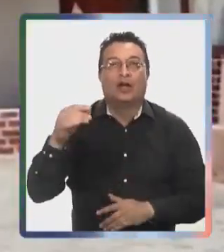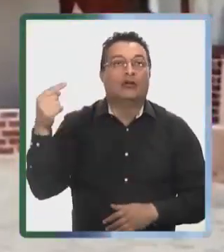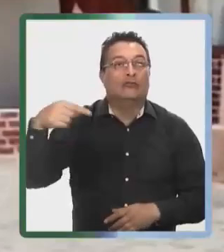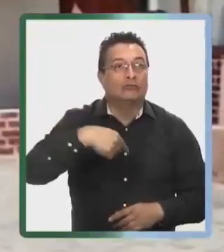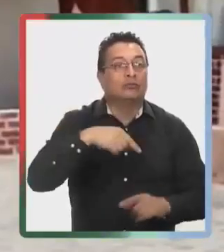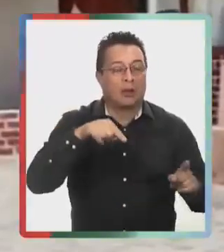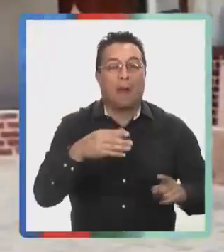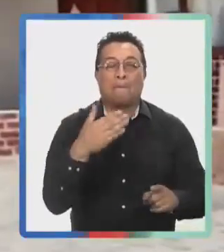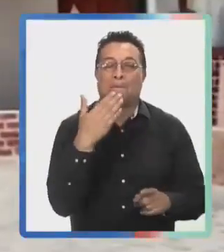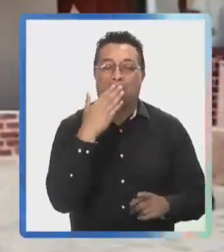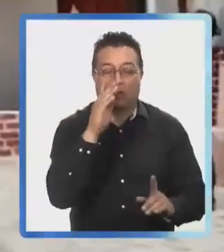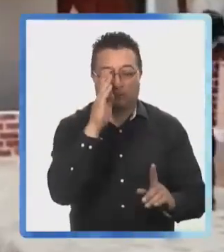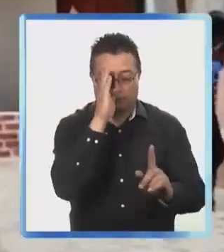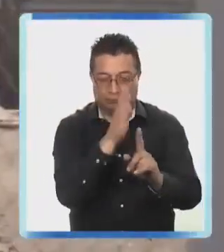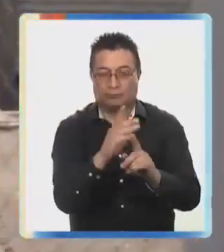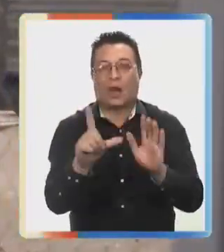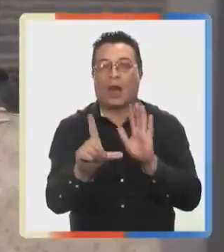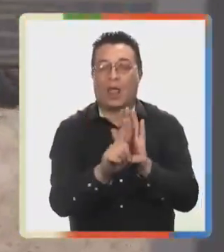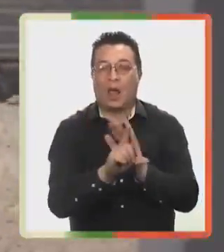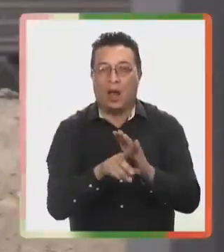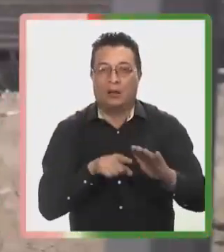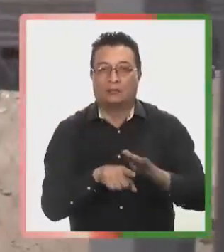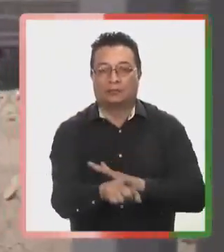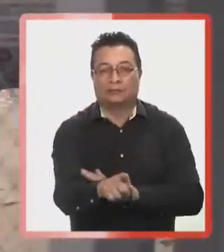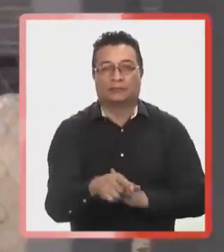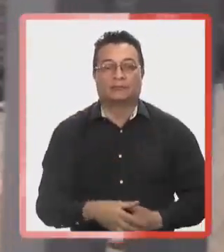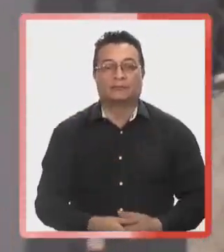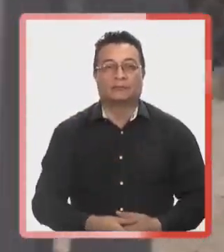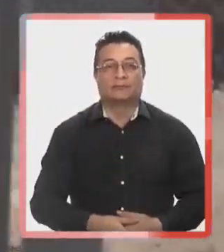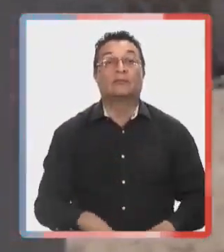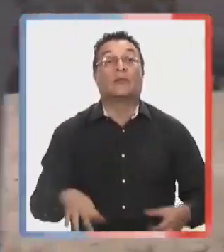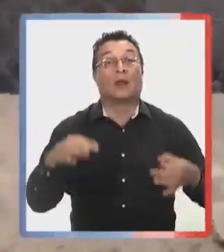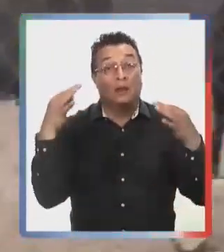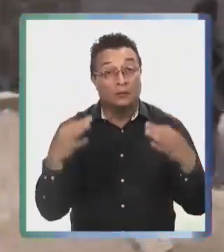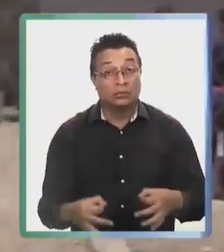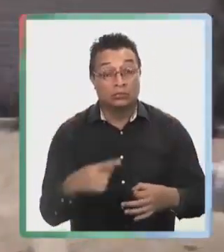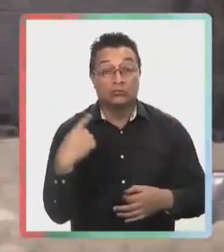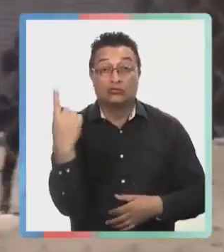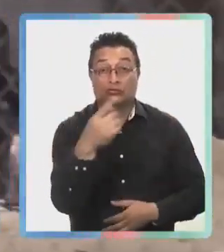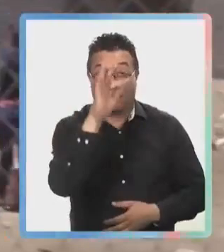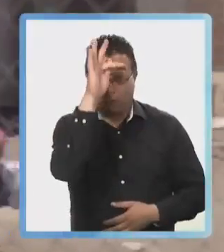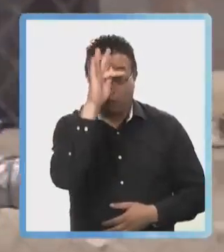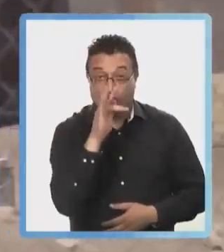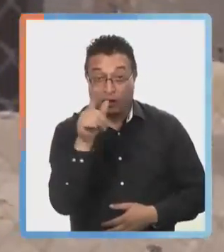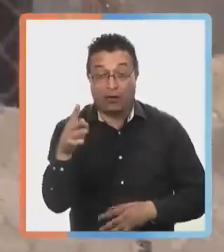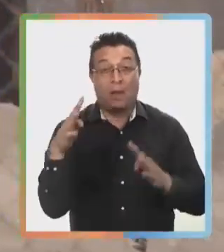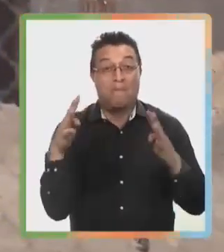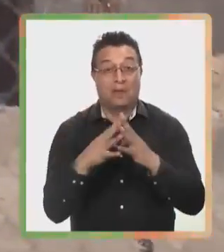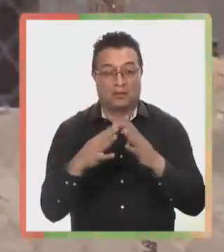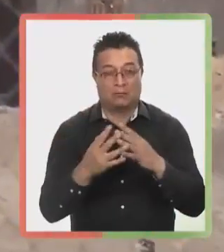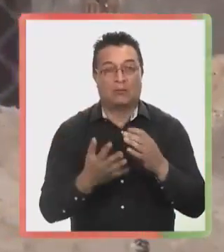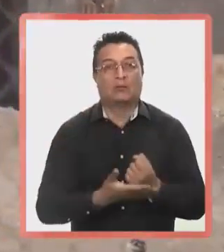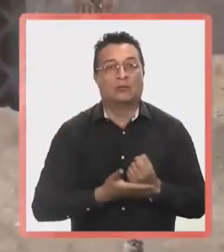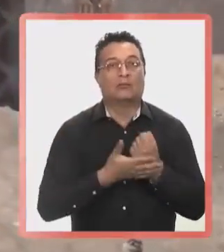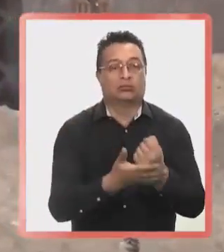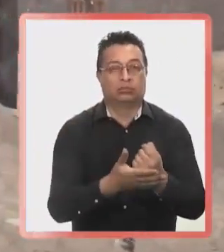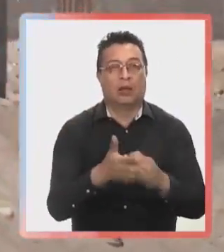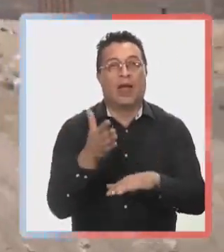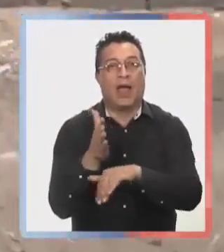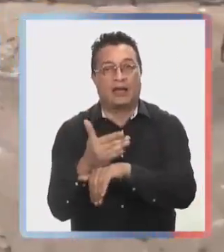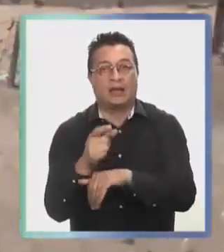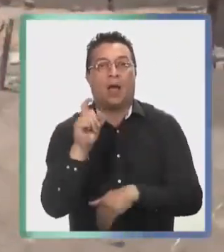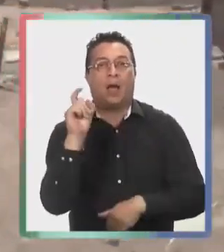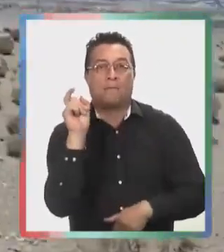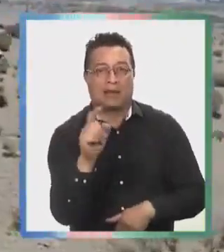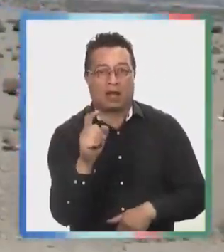Bolivia prefiere hacerlo ya por el paso legal. En concreto, los funcionarios militares están colaborando en las